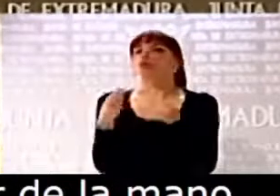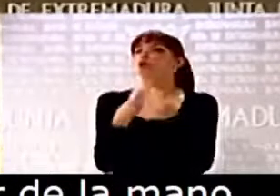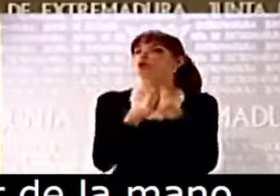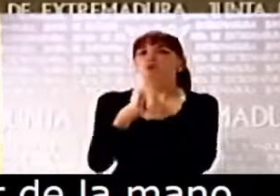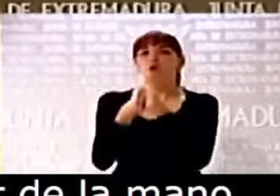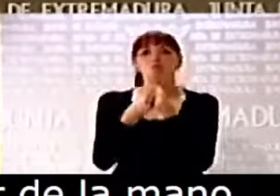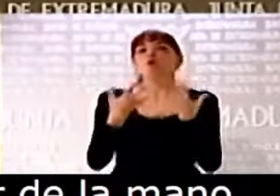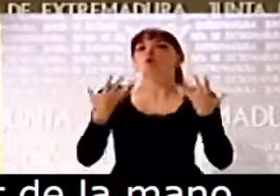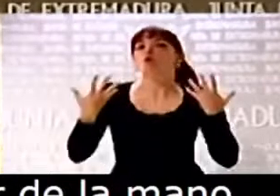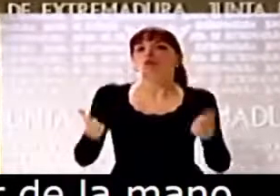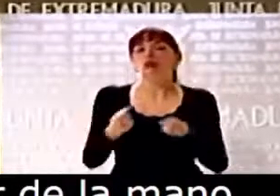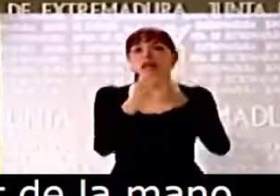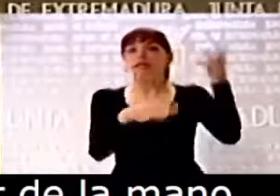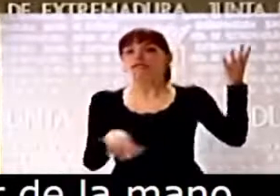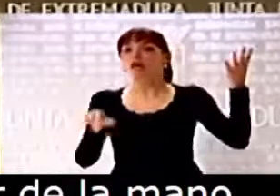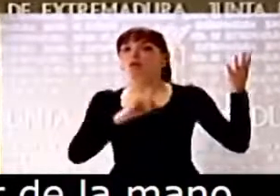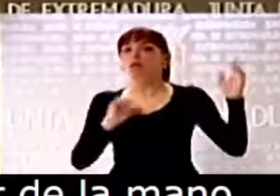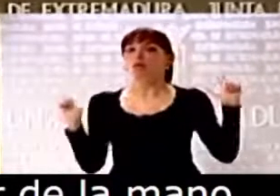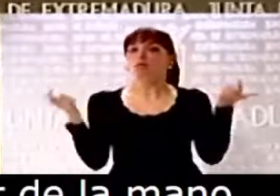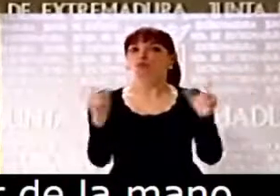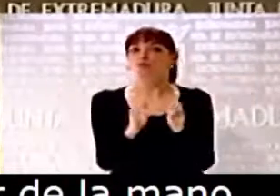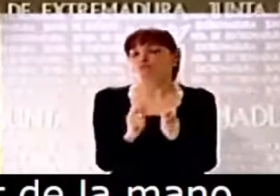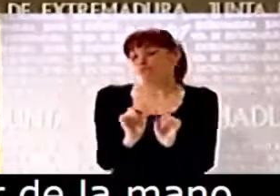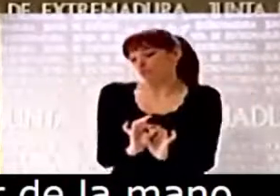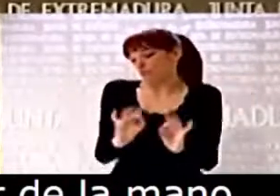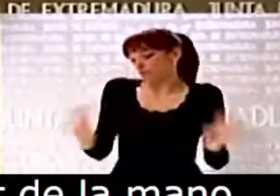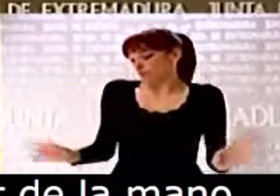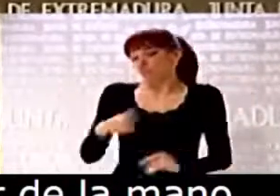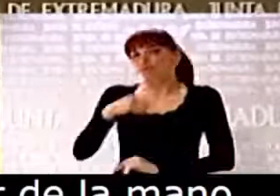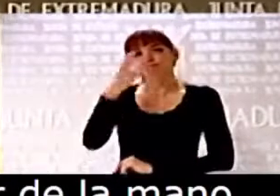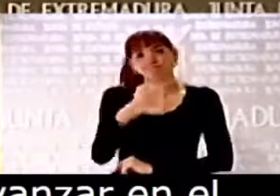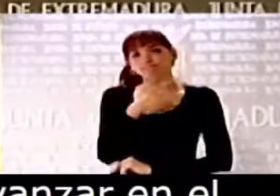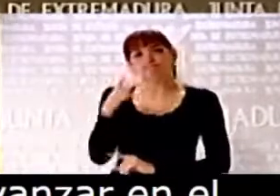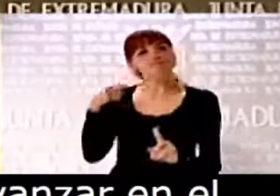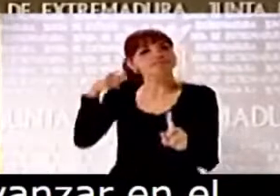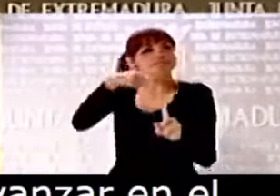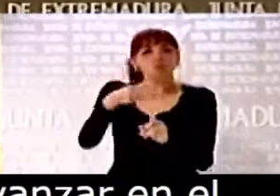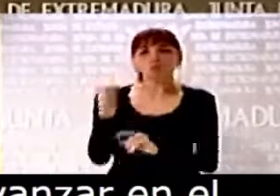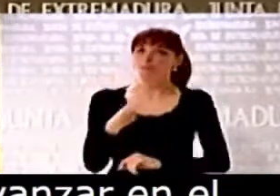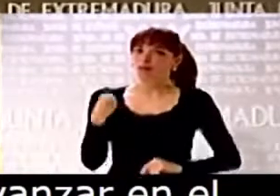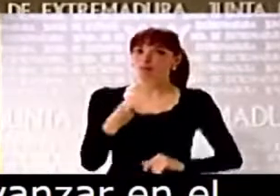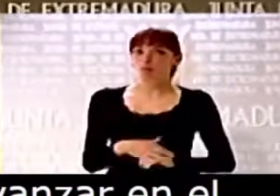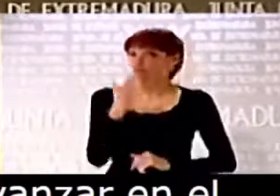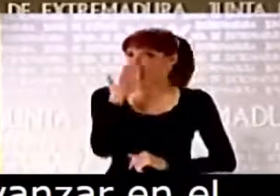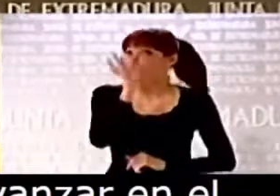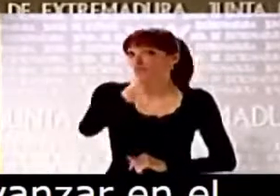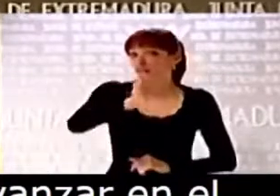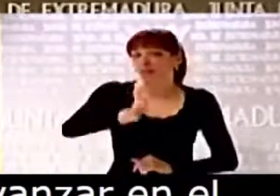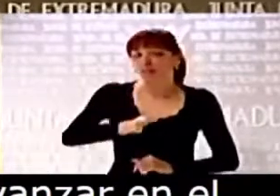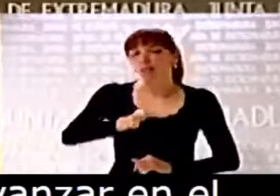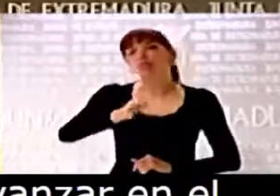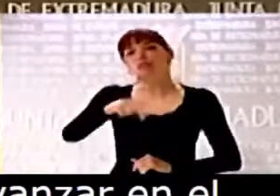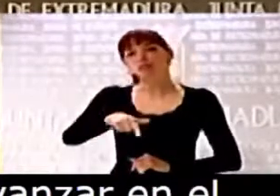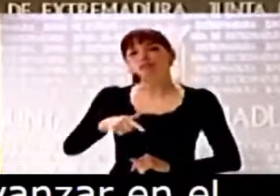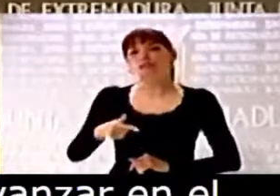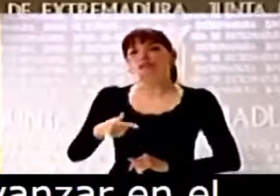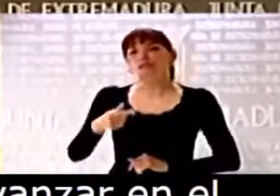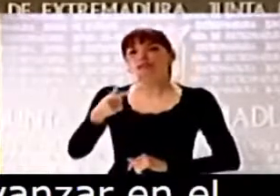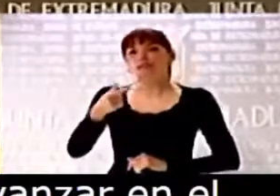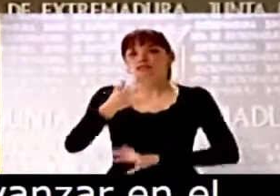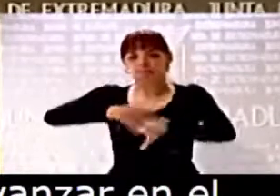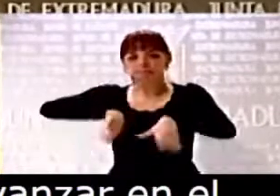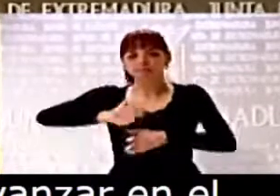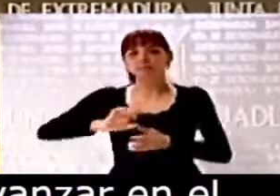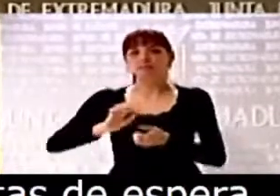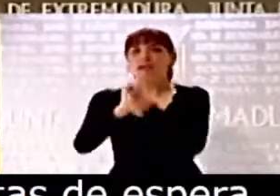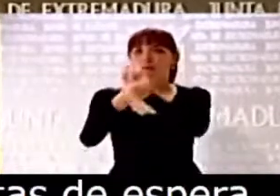que es la reducción de las listas de espera, y desde luego plenamente comprometidos con ese objetivo. Es verdad que revertir la situación